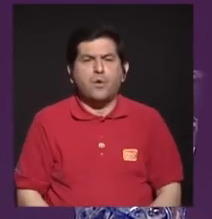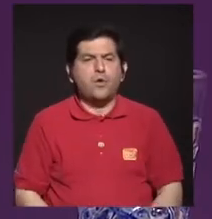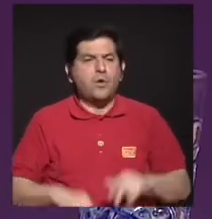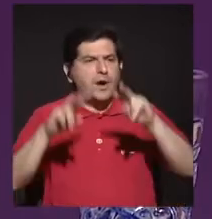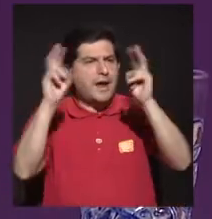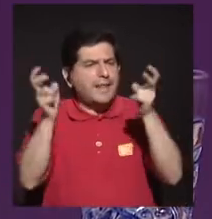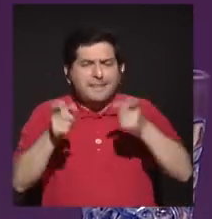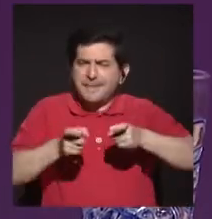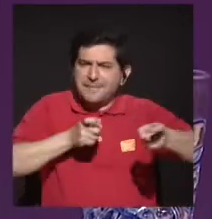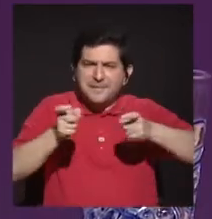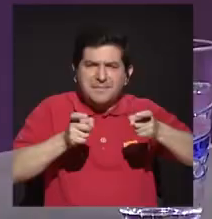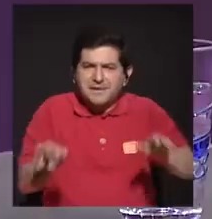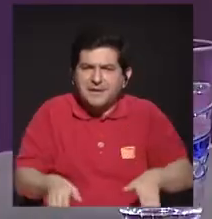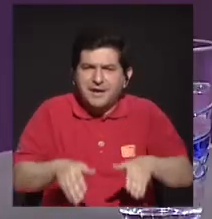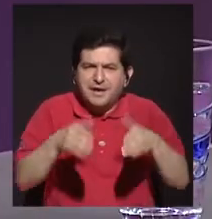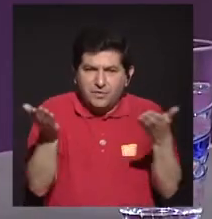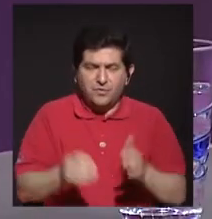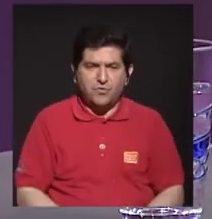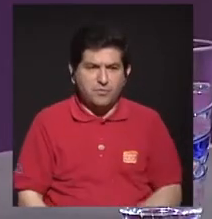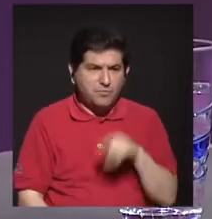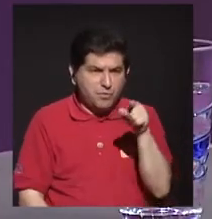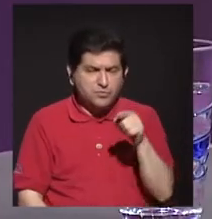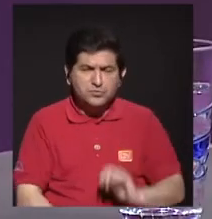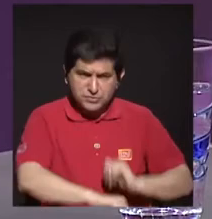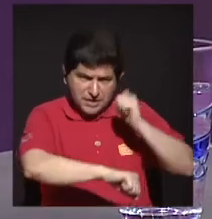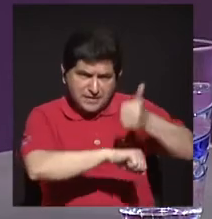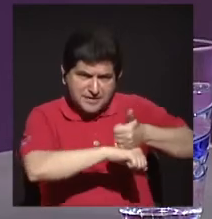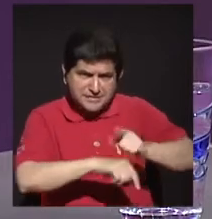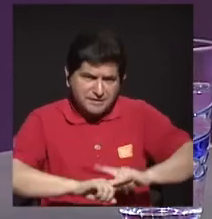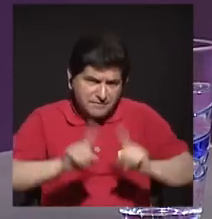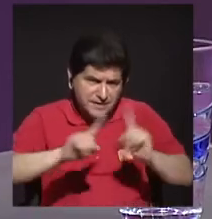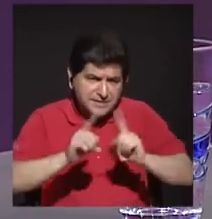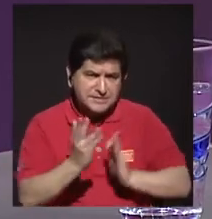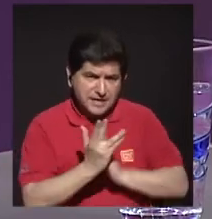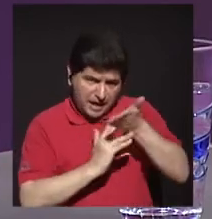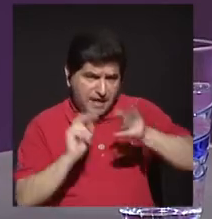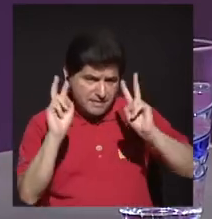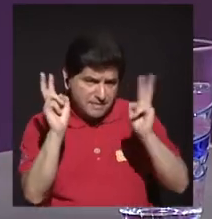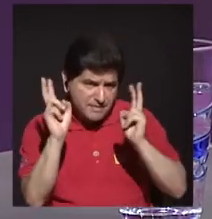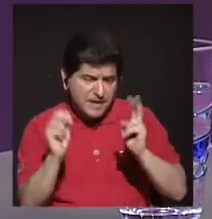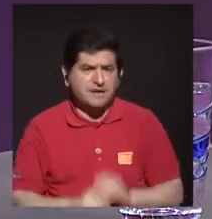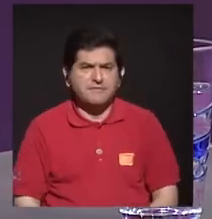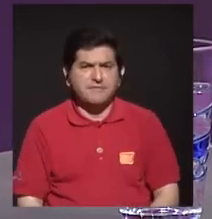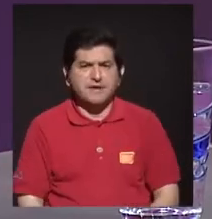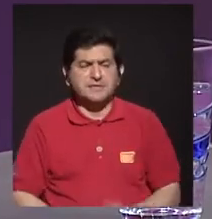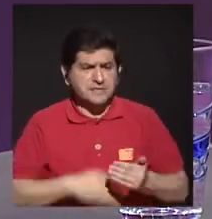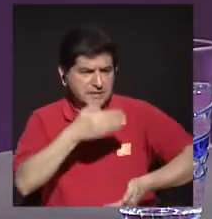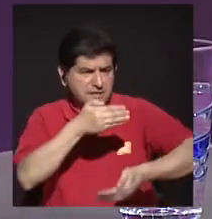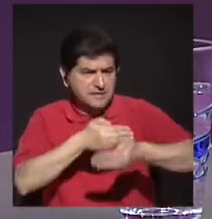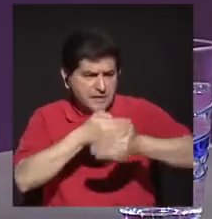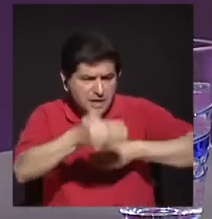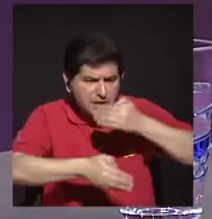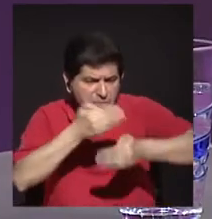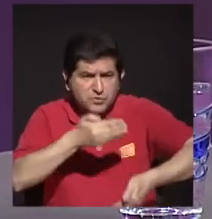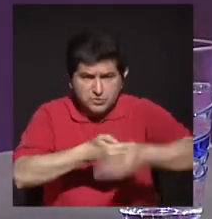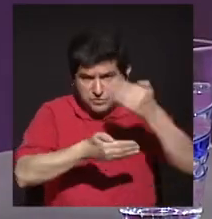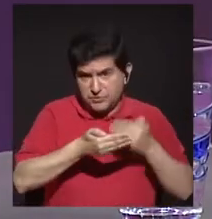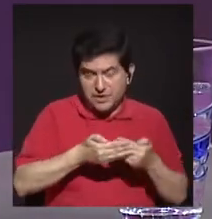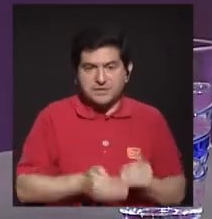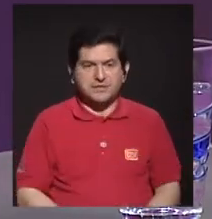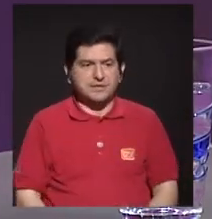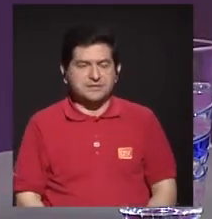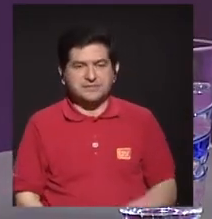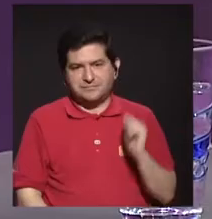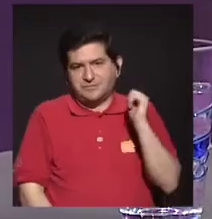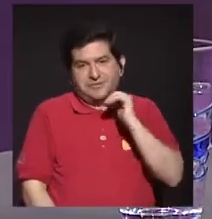tema que se le ha dado? Sí. ¿El tuyo marca alguna diferencia? De cómo se ha venido tratando. Bueno, es un poco